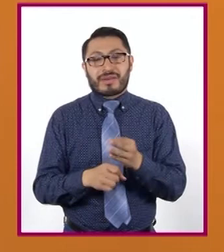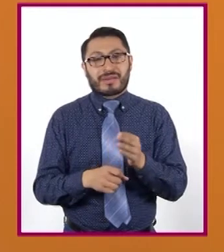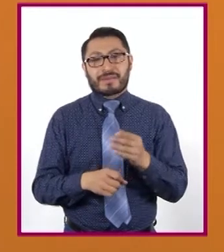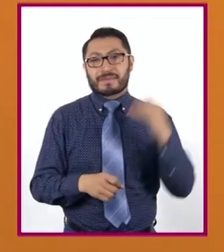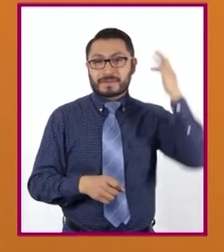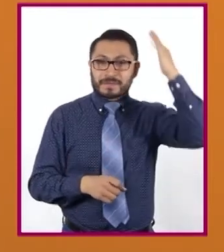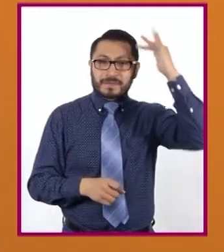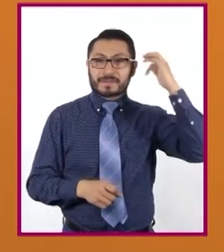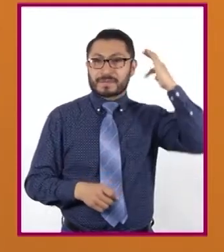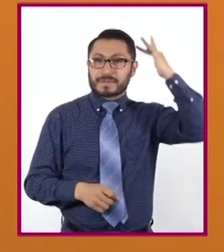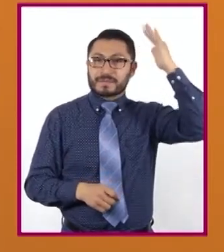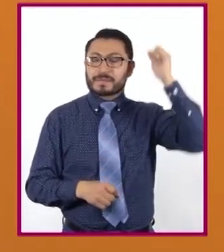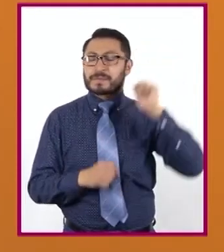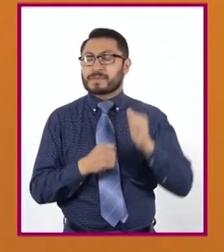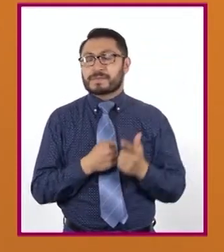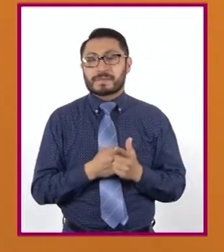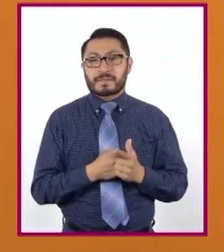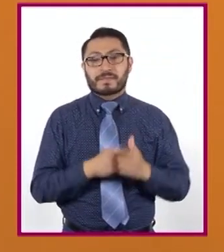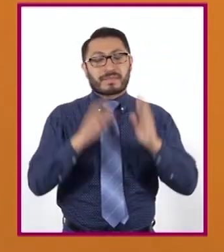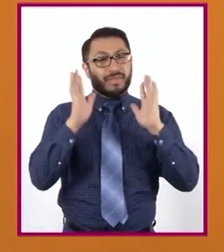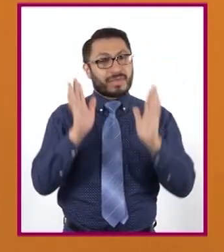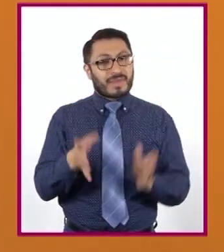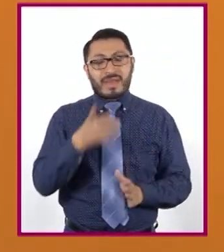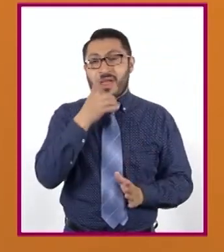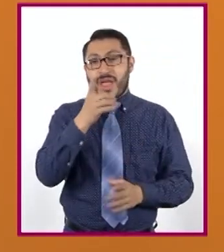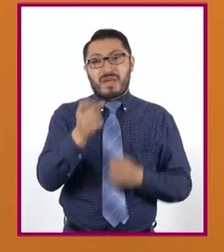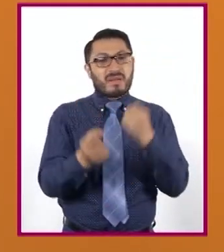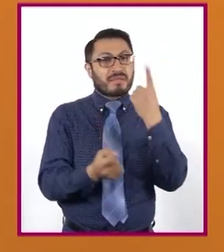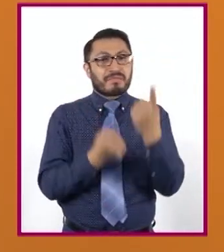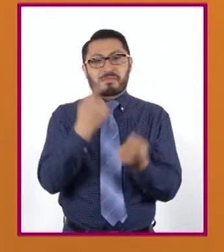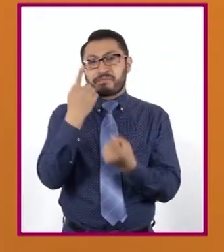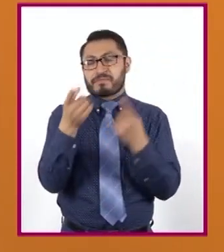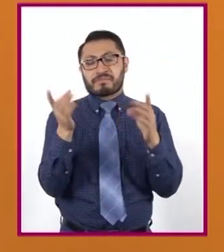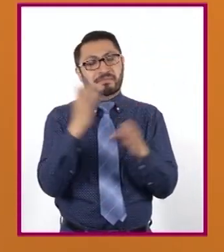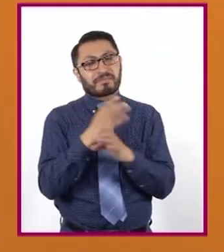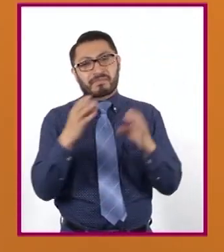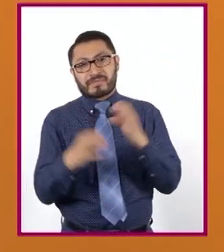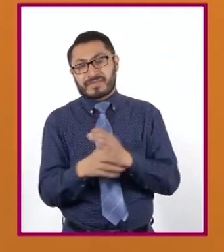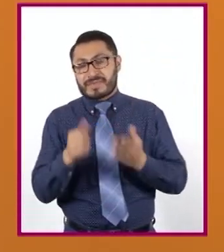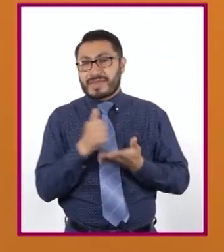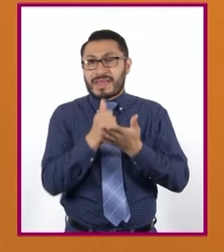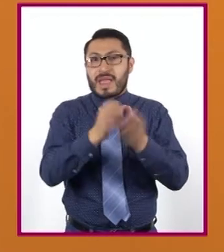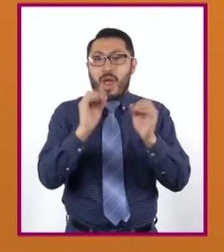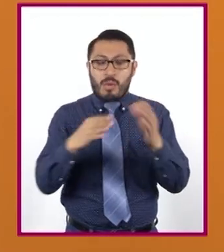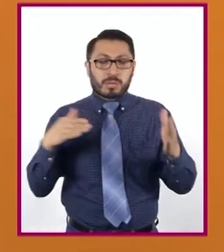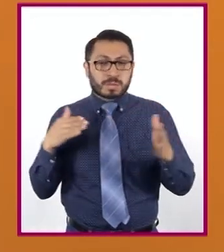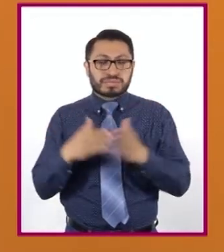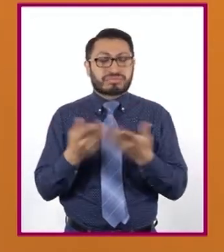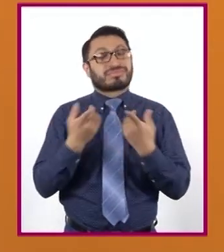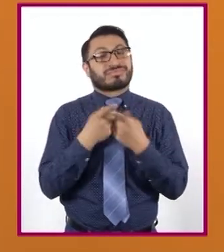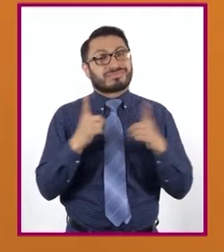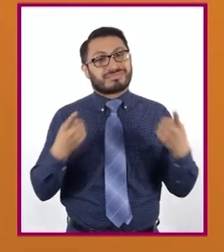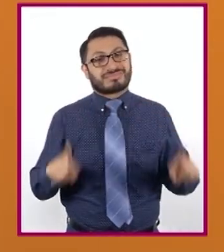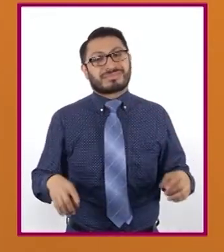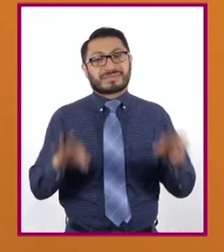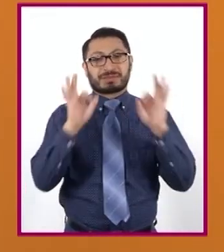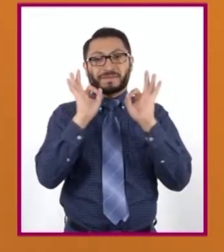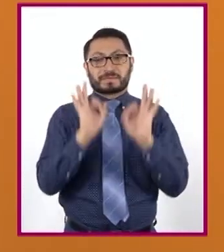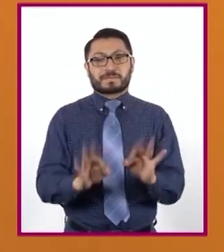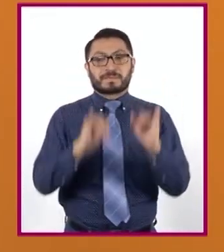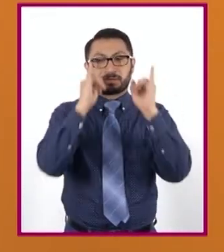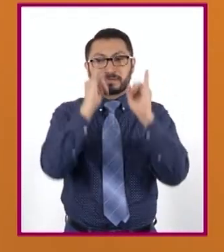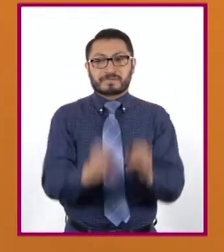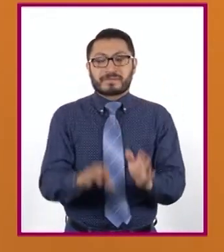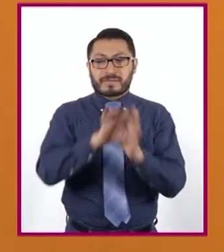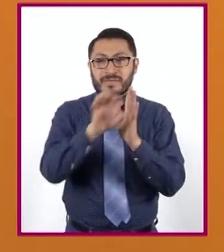reflexión personal. Ya retomamos algunas situaciones que pueden favorecer u obstaculizar su desarrollo integral, como las